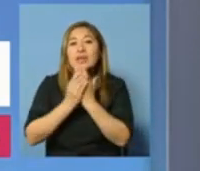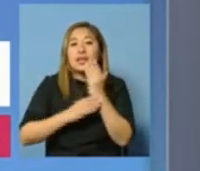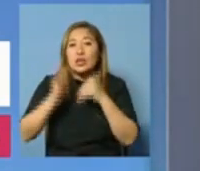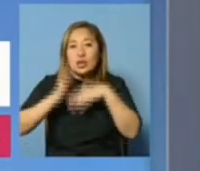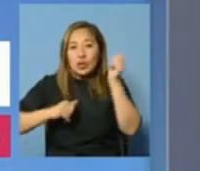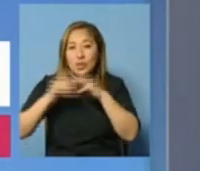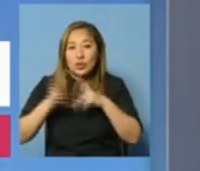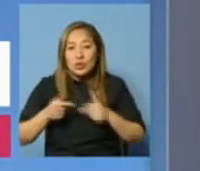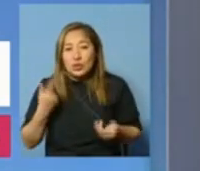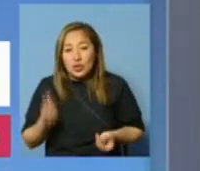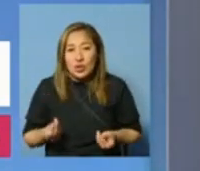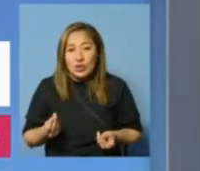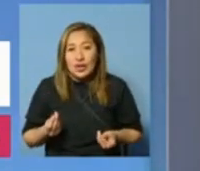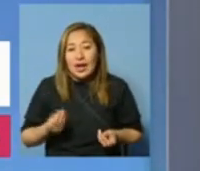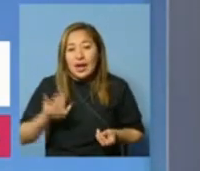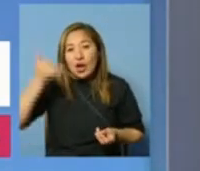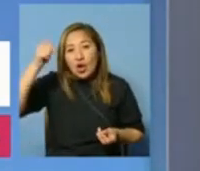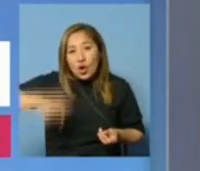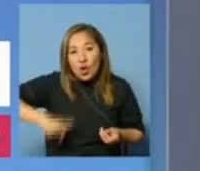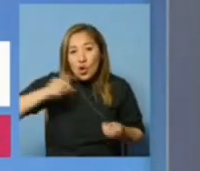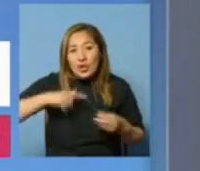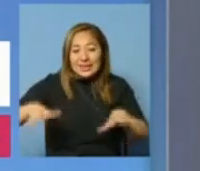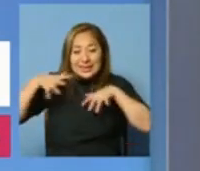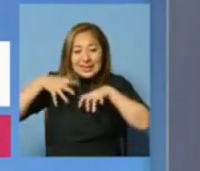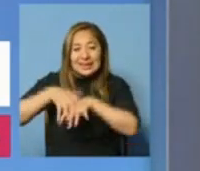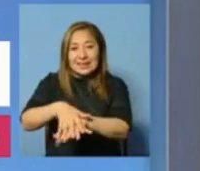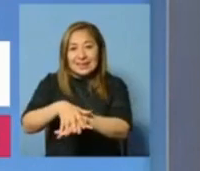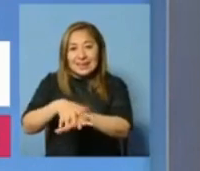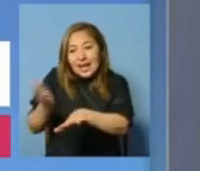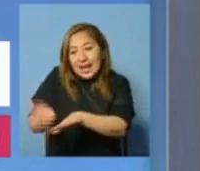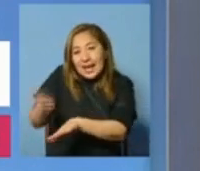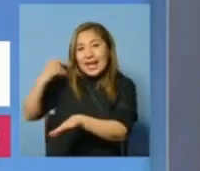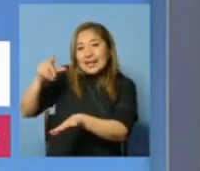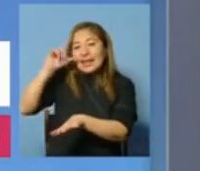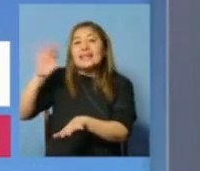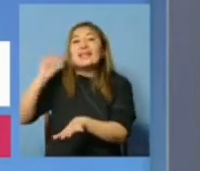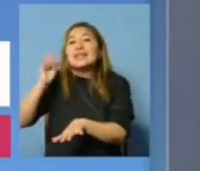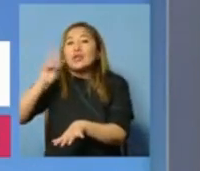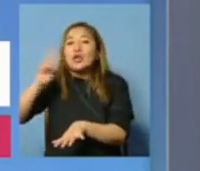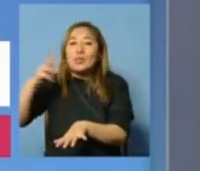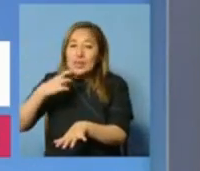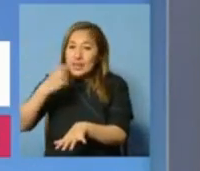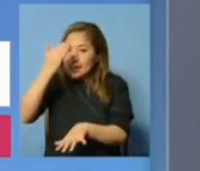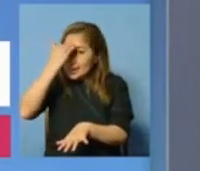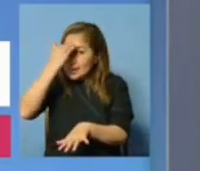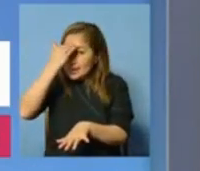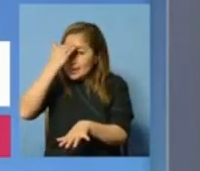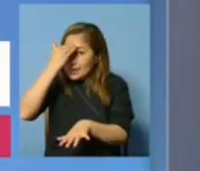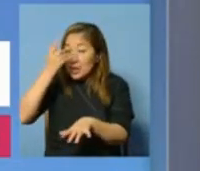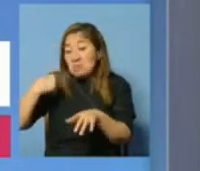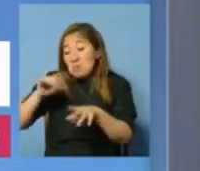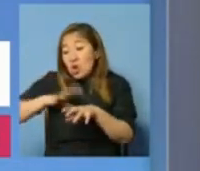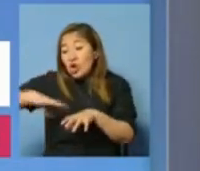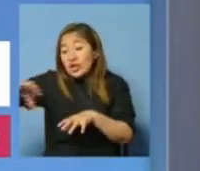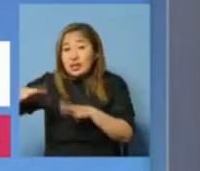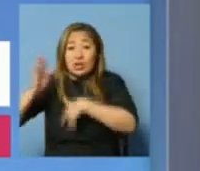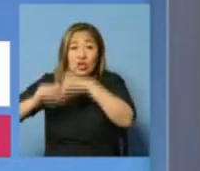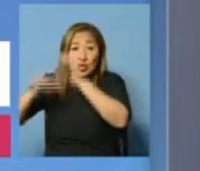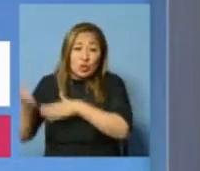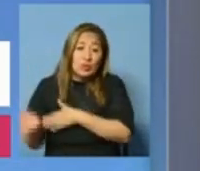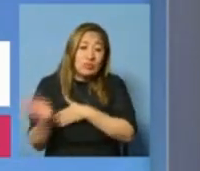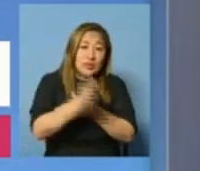Infraestructura, hoy la fusión de lo que antes del 10 de diciembre del 2015 eran dos ministerios, era por un lado Infraestructura y por